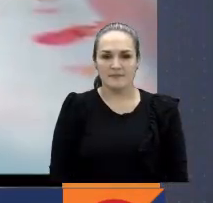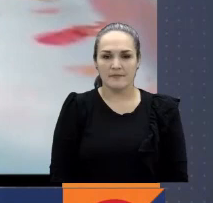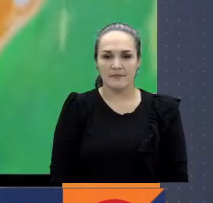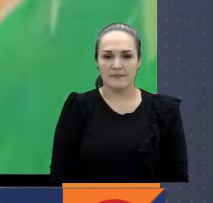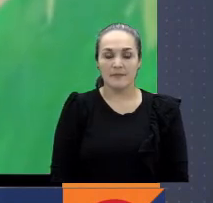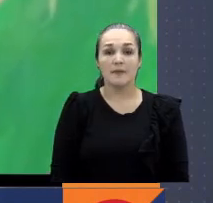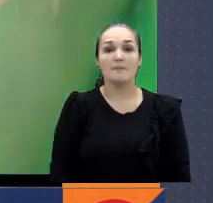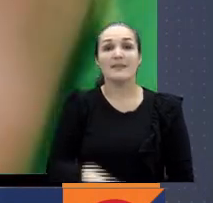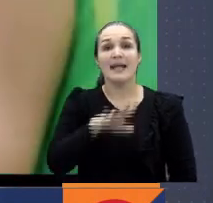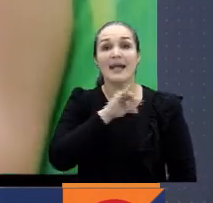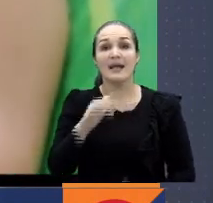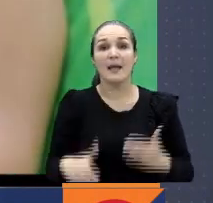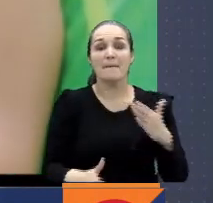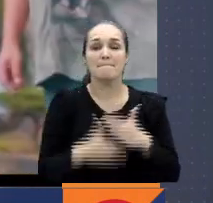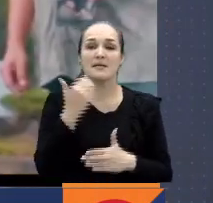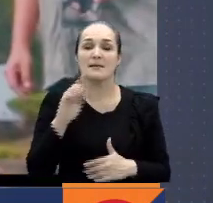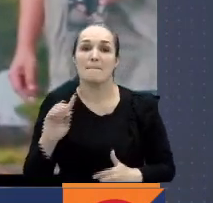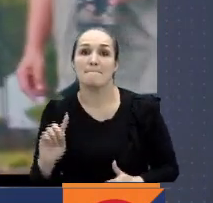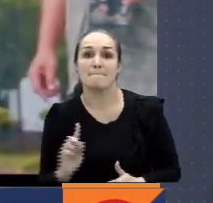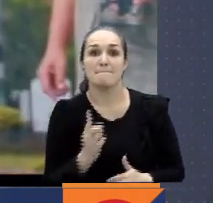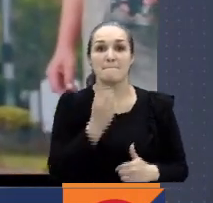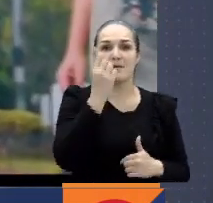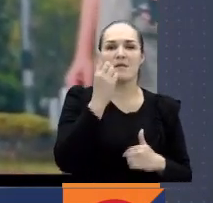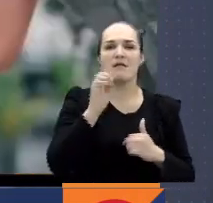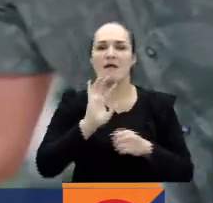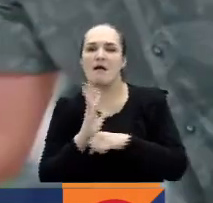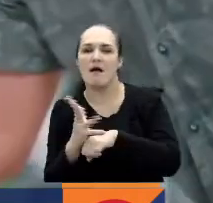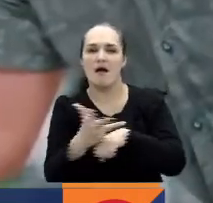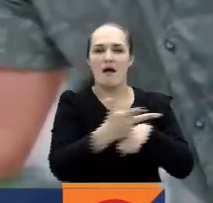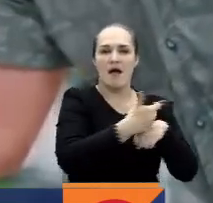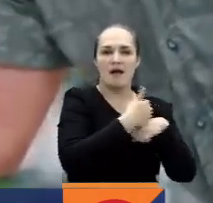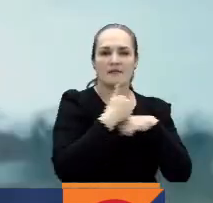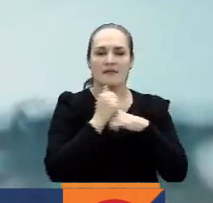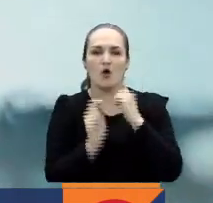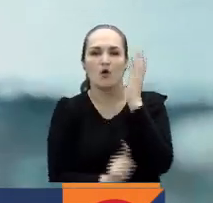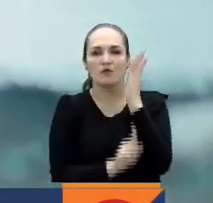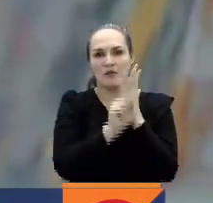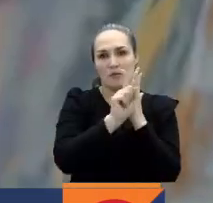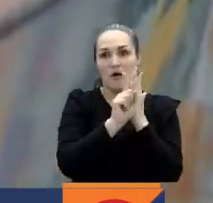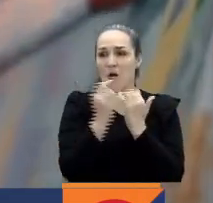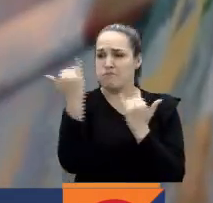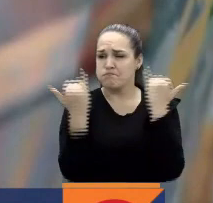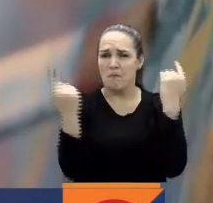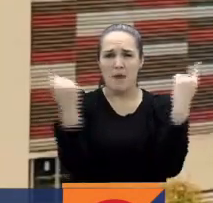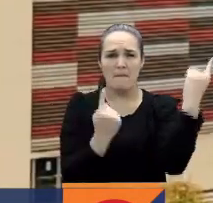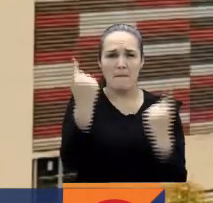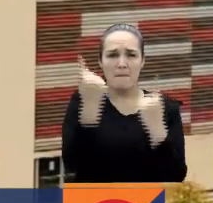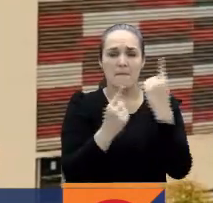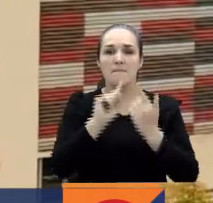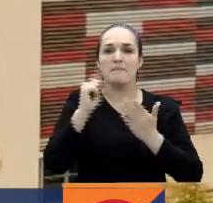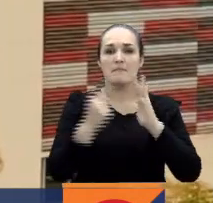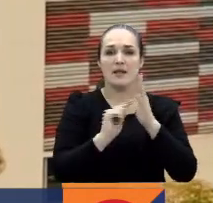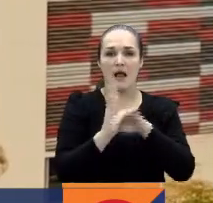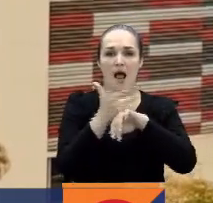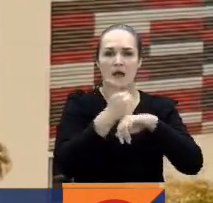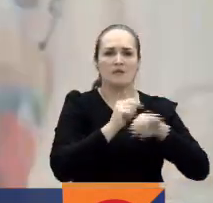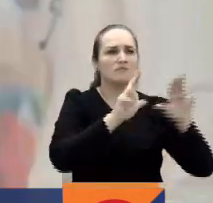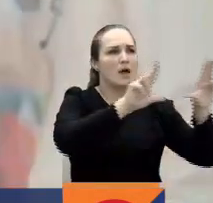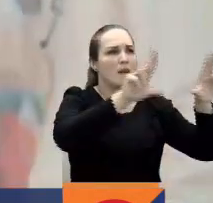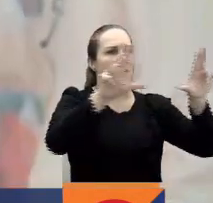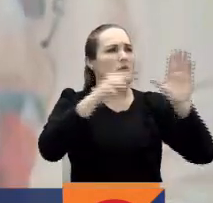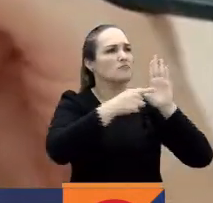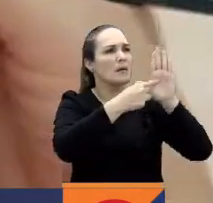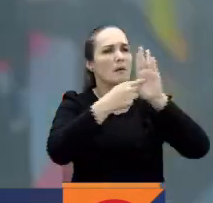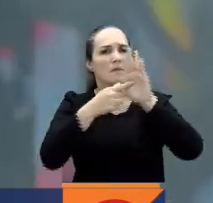Cali inicia la primera Bienal de Arte Contemporáneo. Se espera la presencia de más de 1000 artistas que expondrán sus obras en diferentes puntos